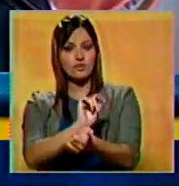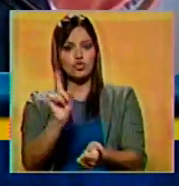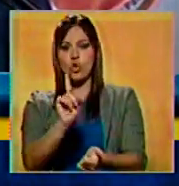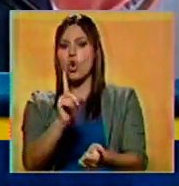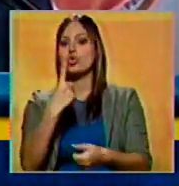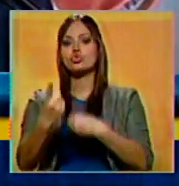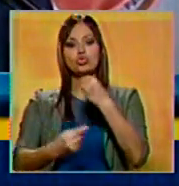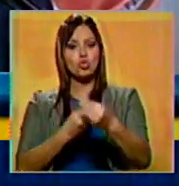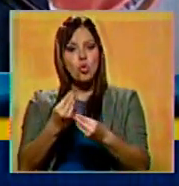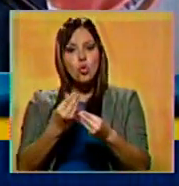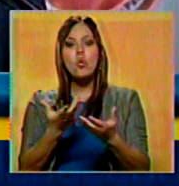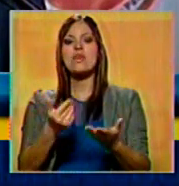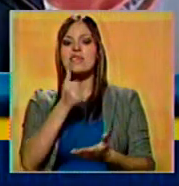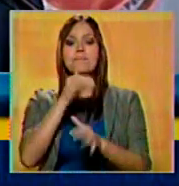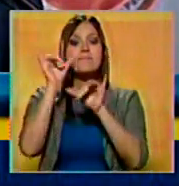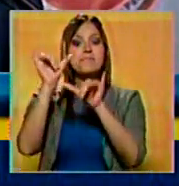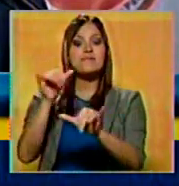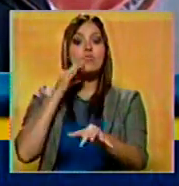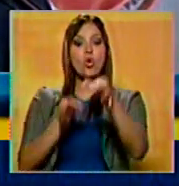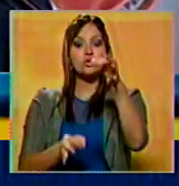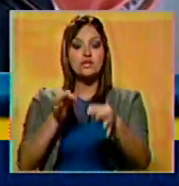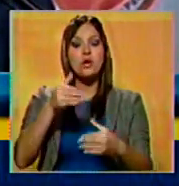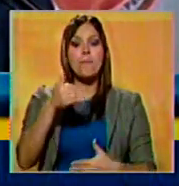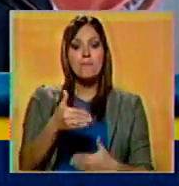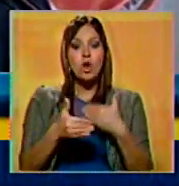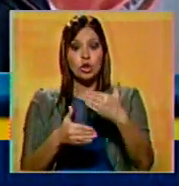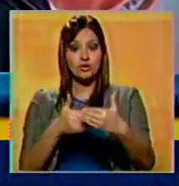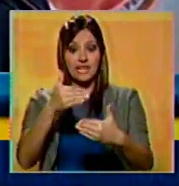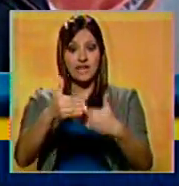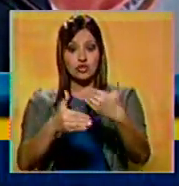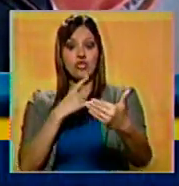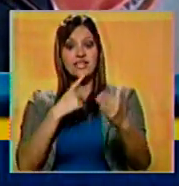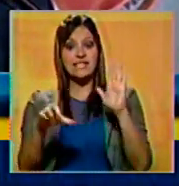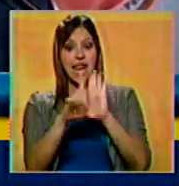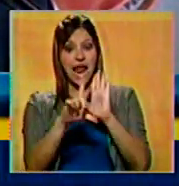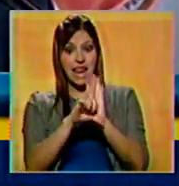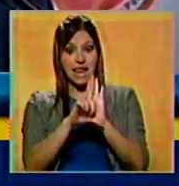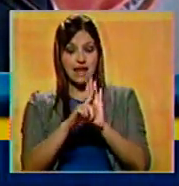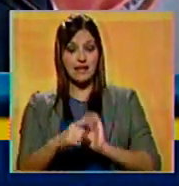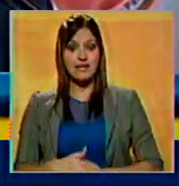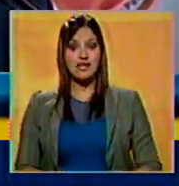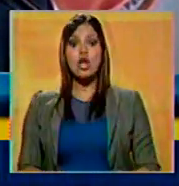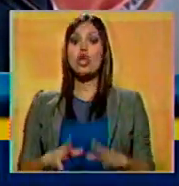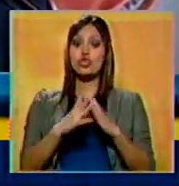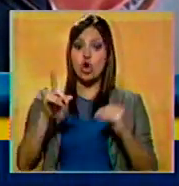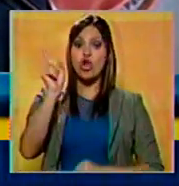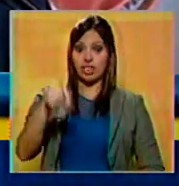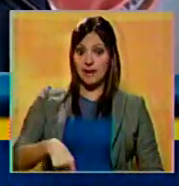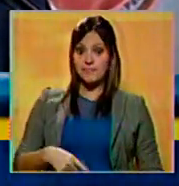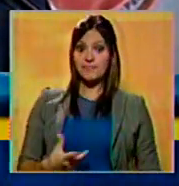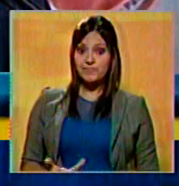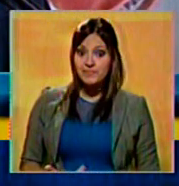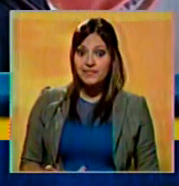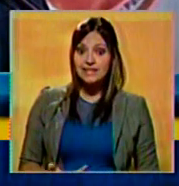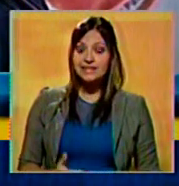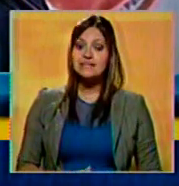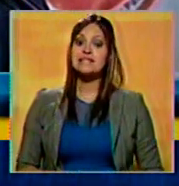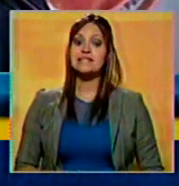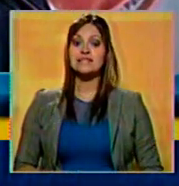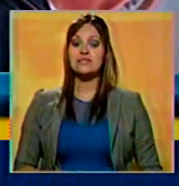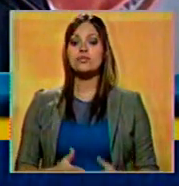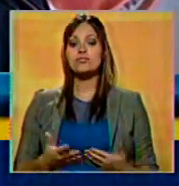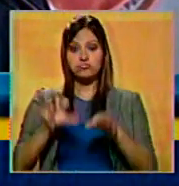cumplen todos los pasos y procesos que están establecidos en la ley, inclusive todo lo referido al